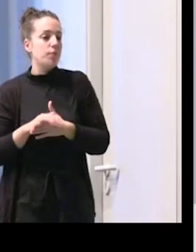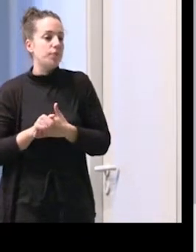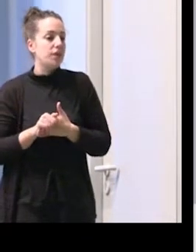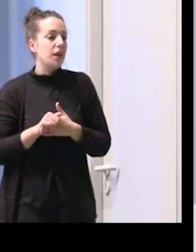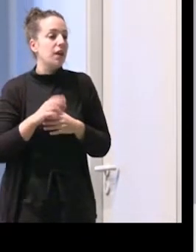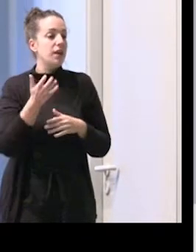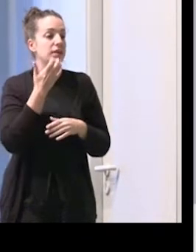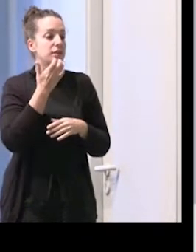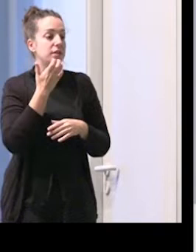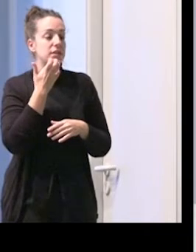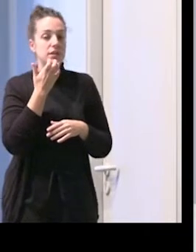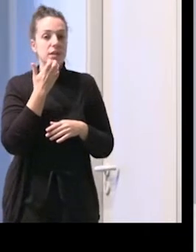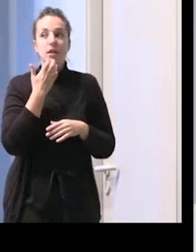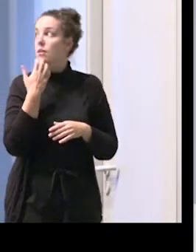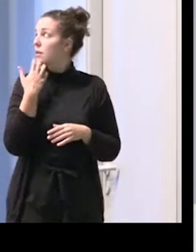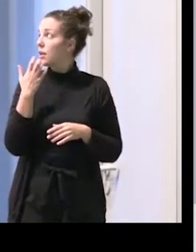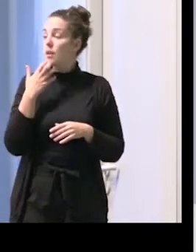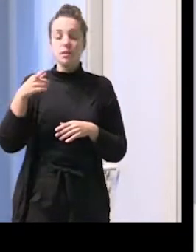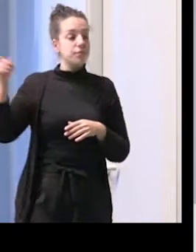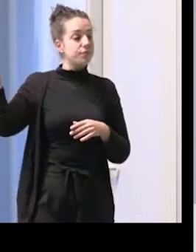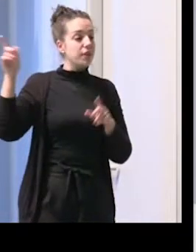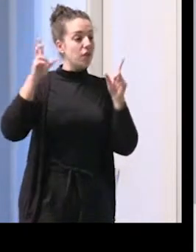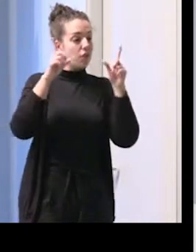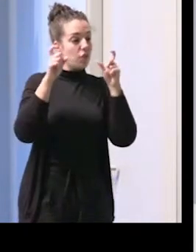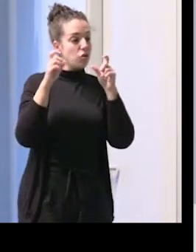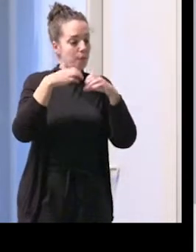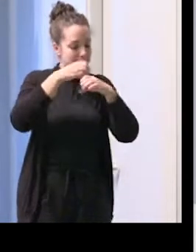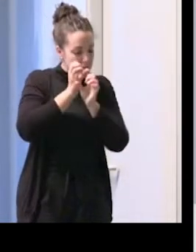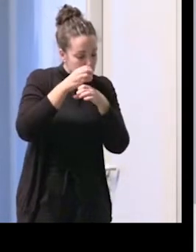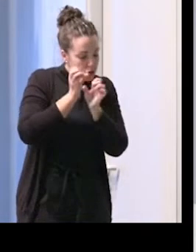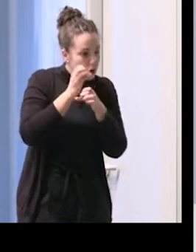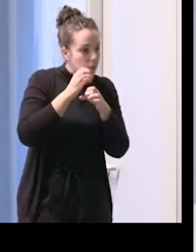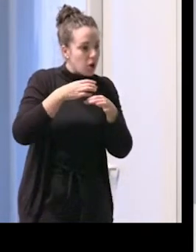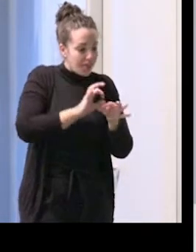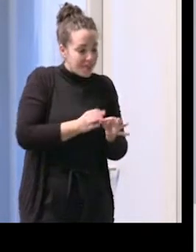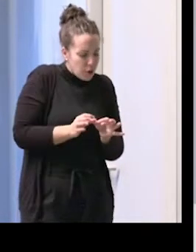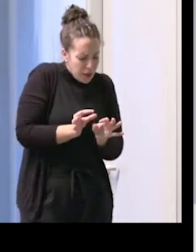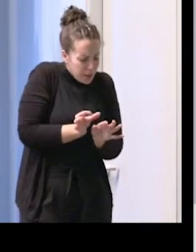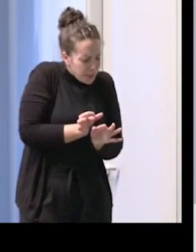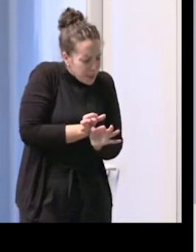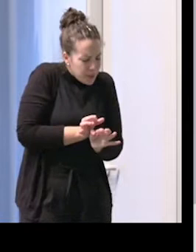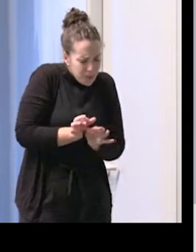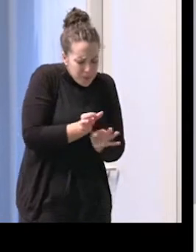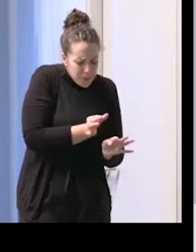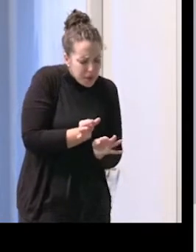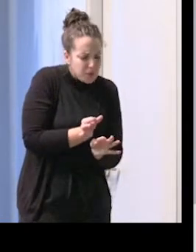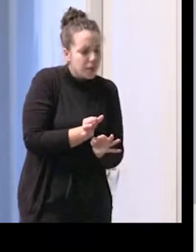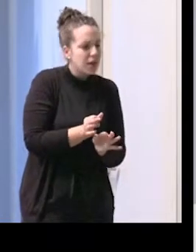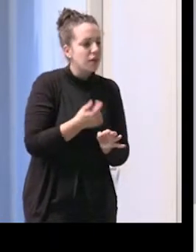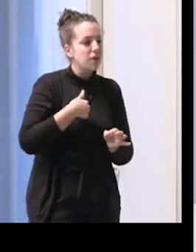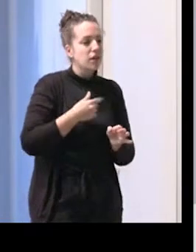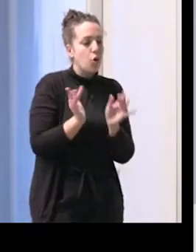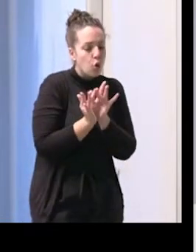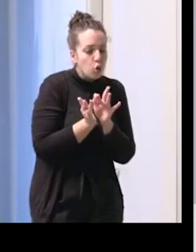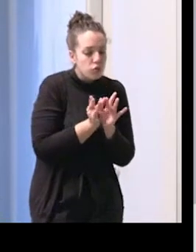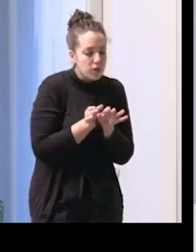Se las crece de esta forma. Esta es una imagen bajo el microscopio. Crecen en colonias, son células muy pequeñas que mantienen ese